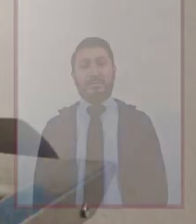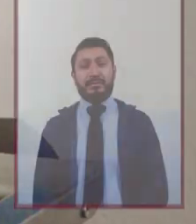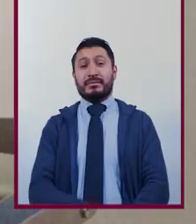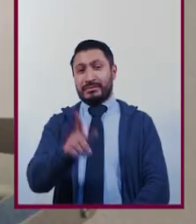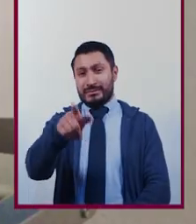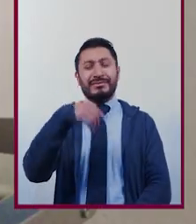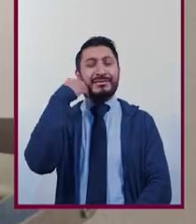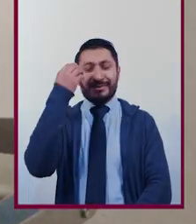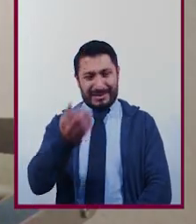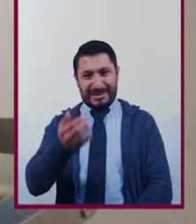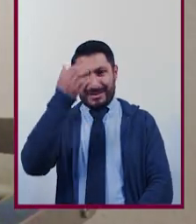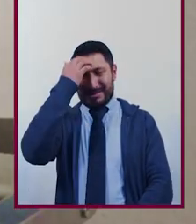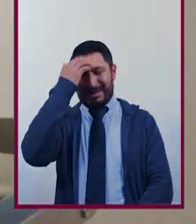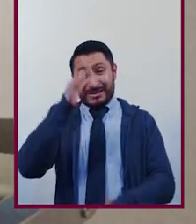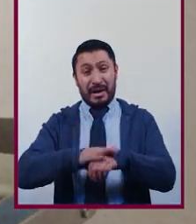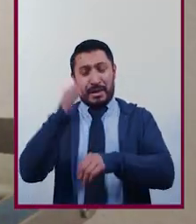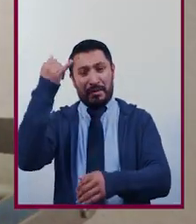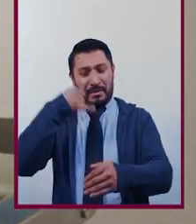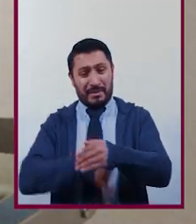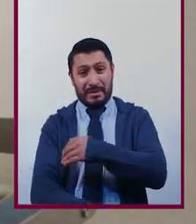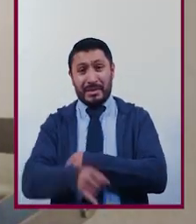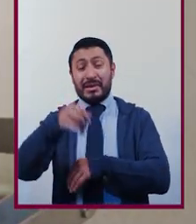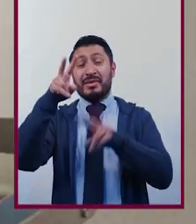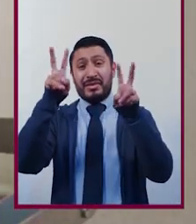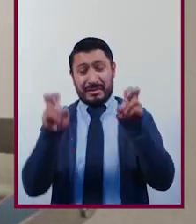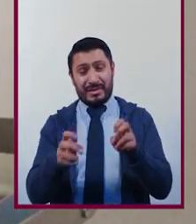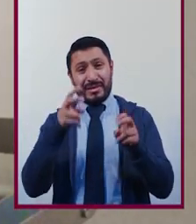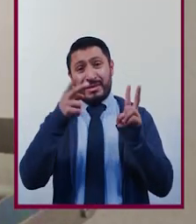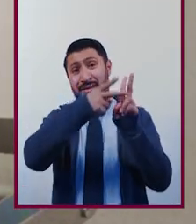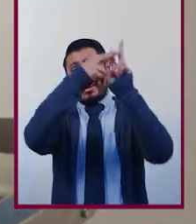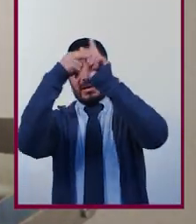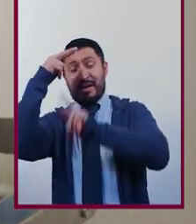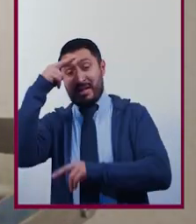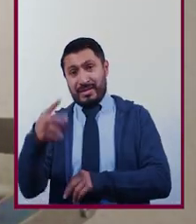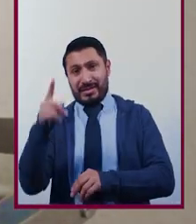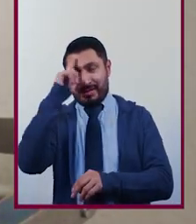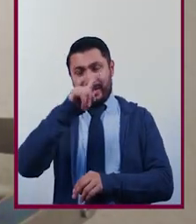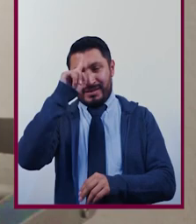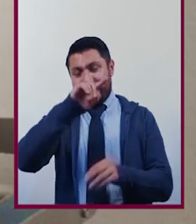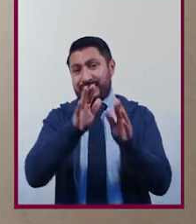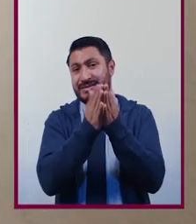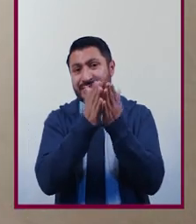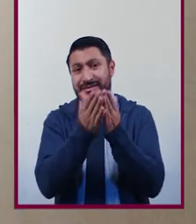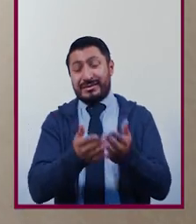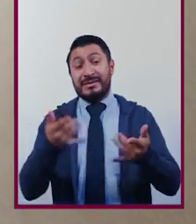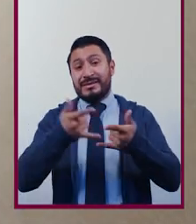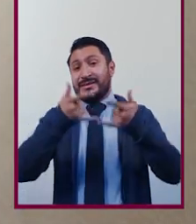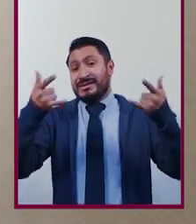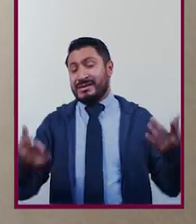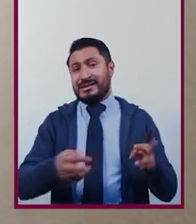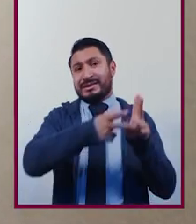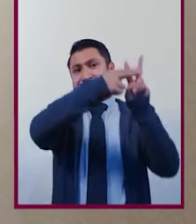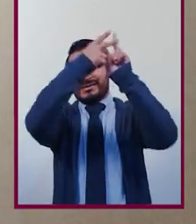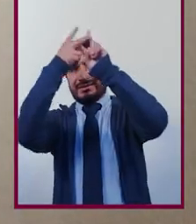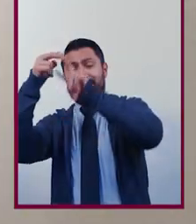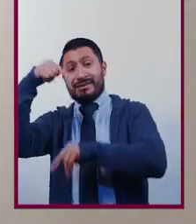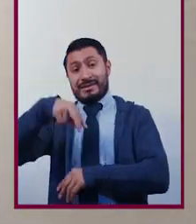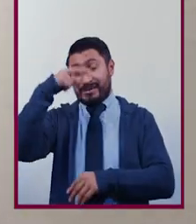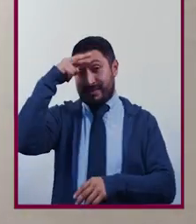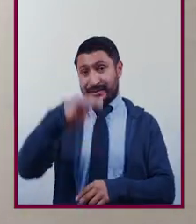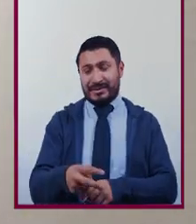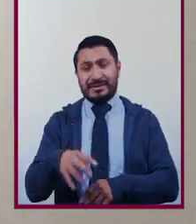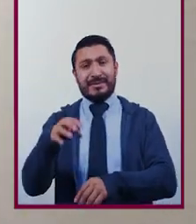Si quieres abundar en tu conocimiento sobre astronomía mexicana, te recomendamos conseguir el siguiente libro, Historia de la Astronomía en